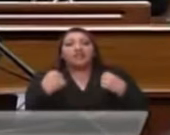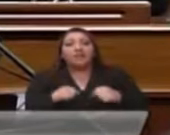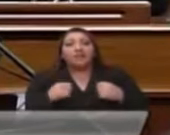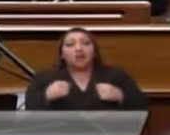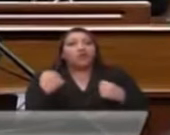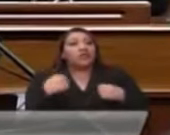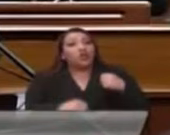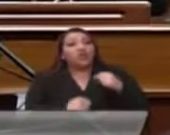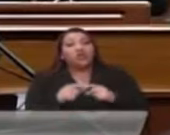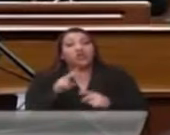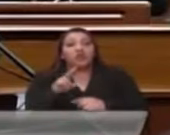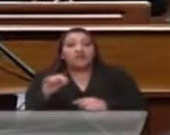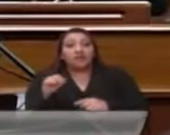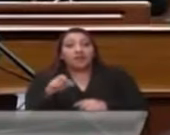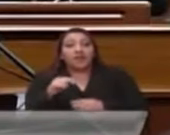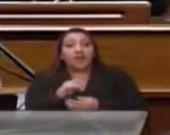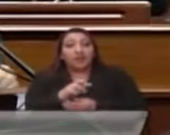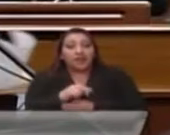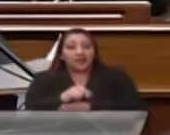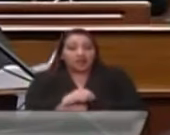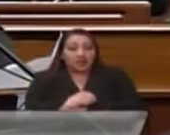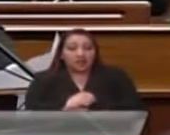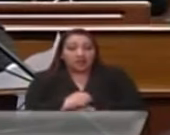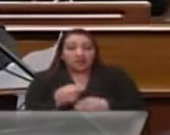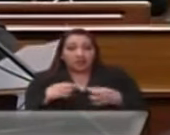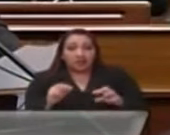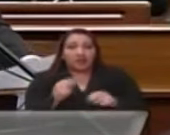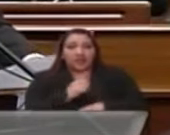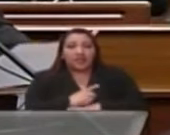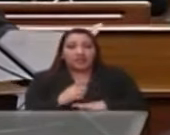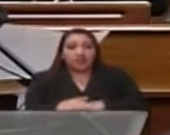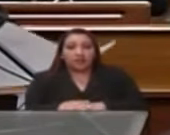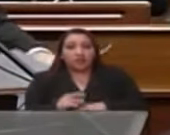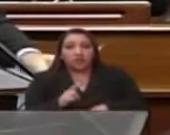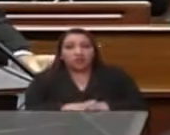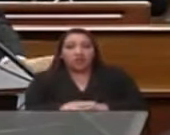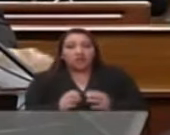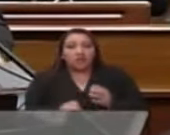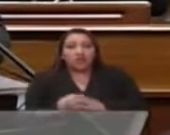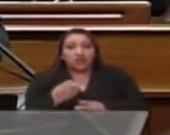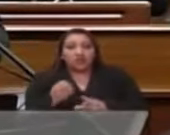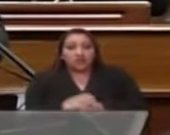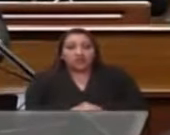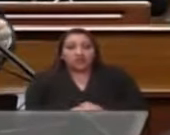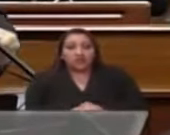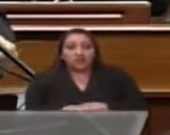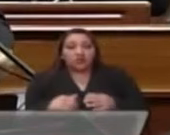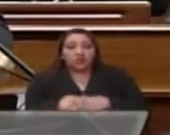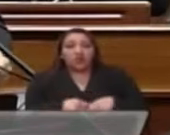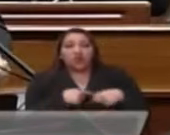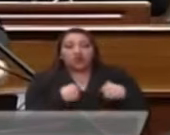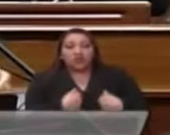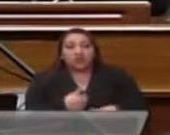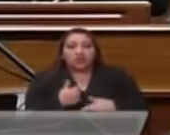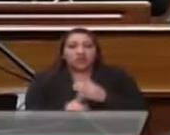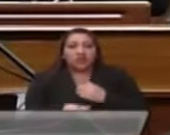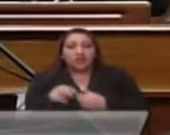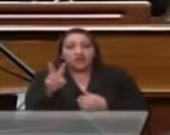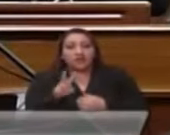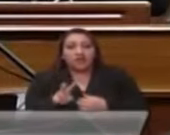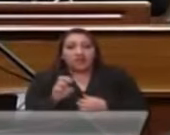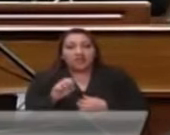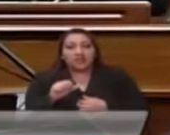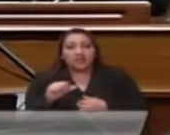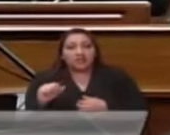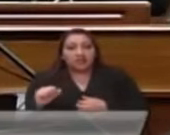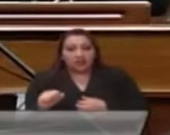contacto, y una villa panamericana permitirá el desarrollo urbanístico y modernización del corazón de Villa